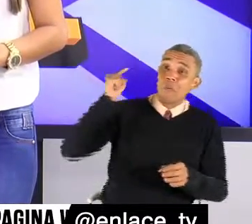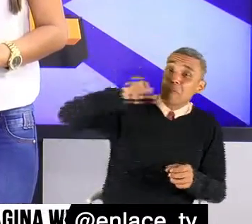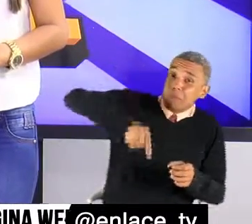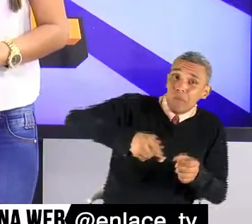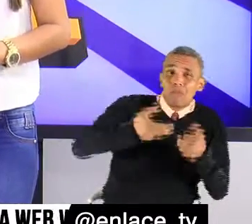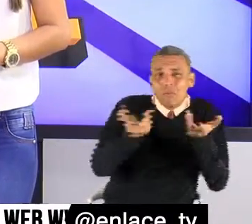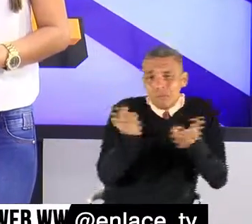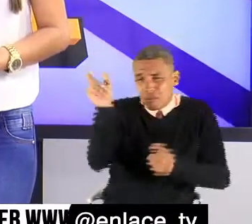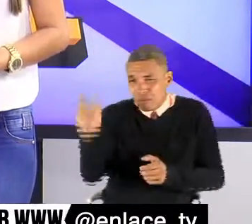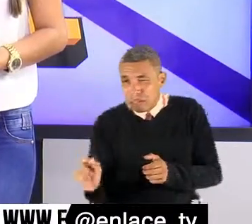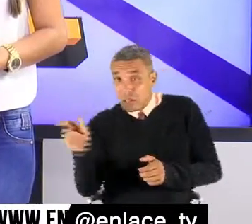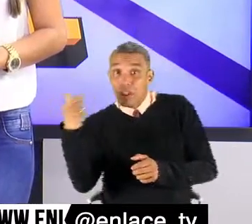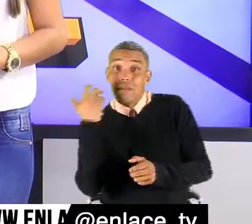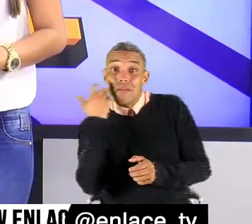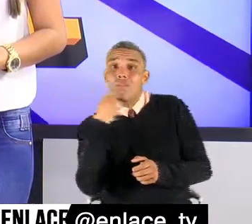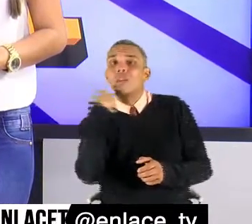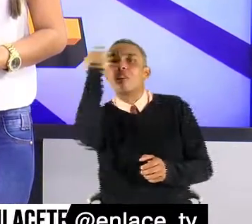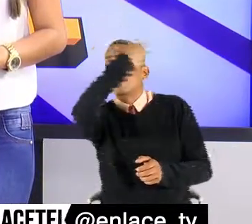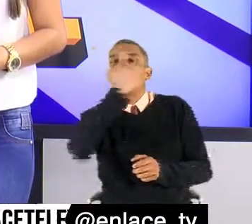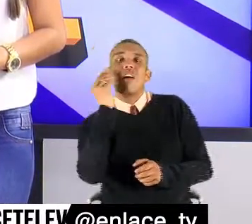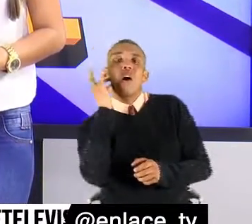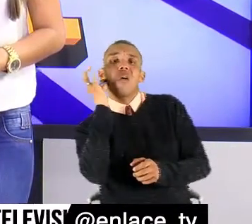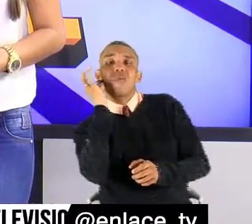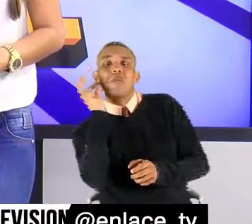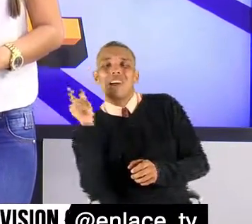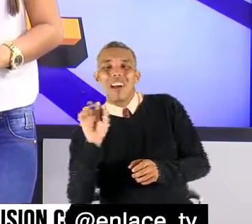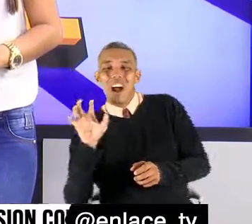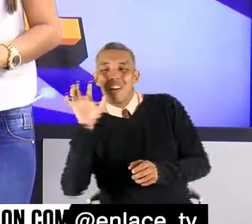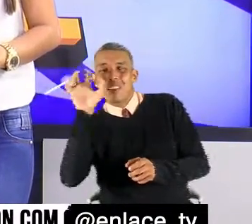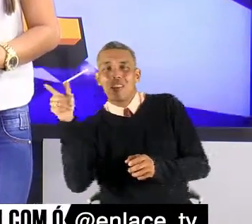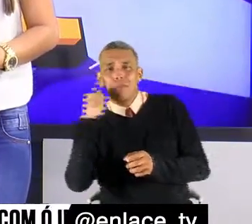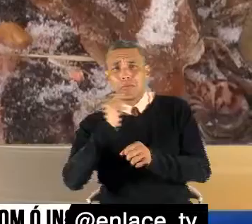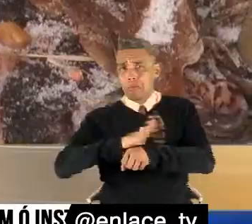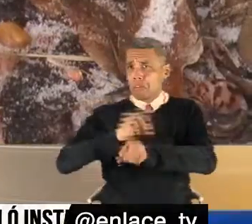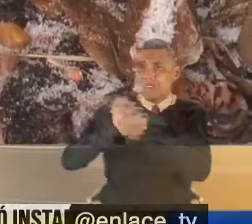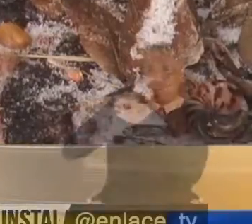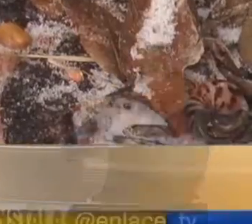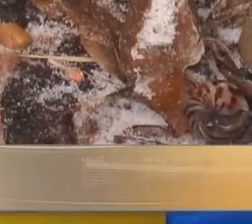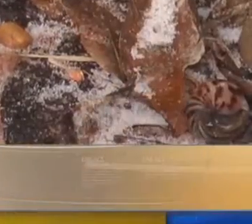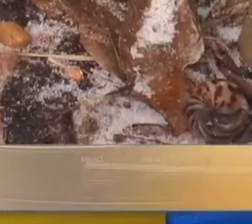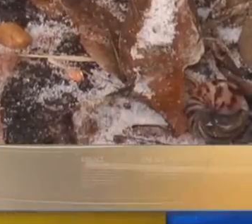otras noticias las estaremos ampliando durante la presente emisión.